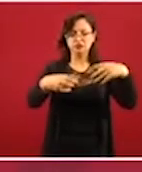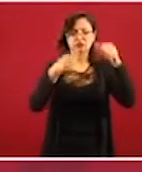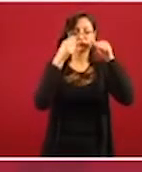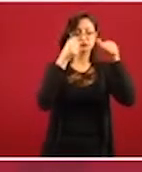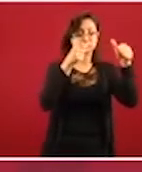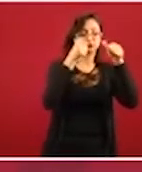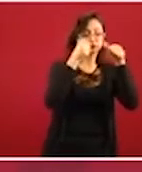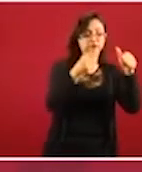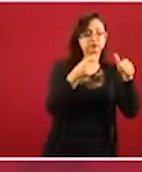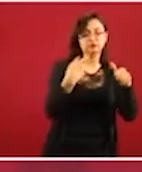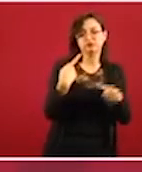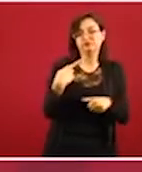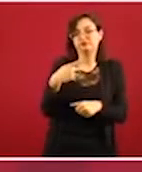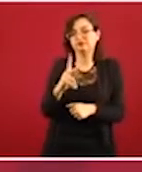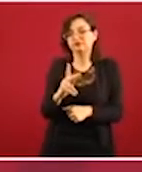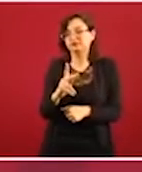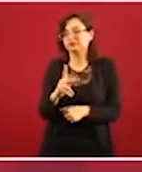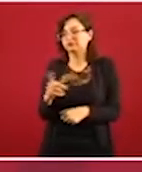destruir